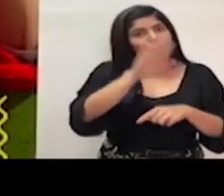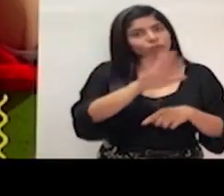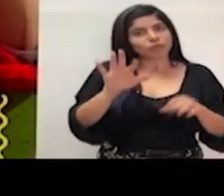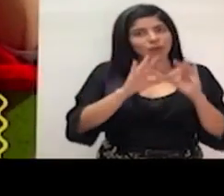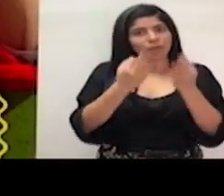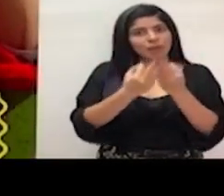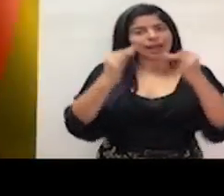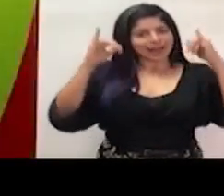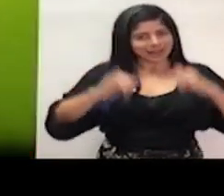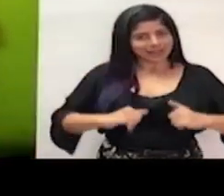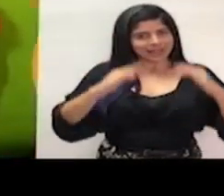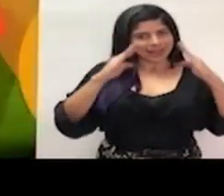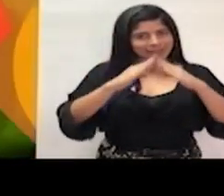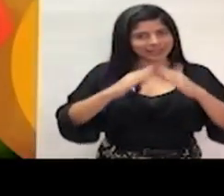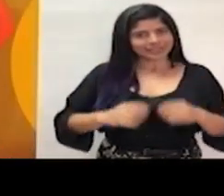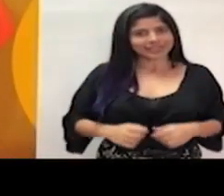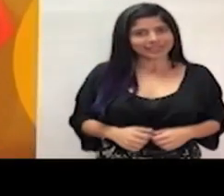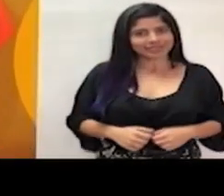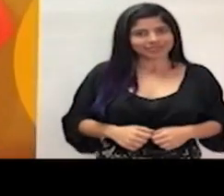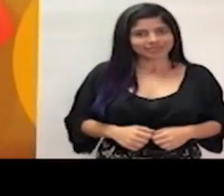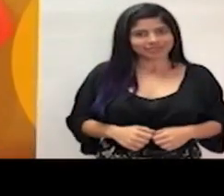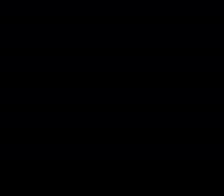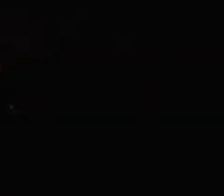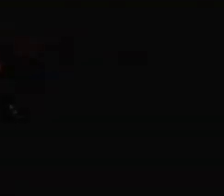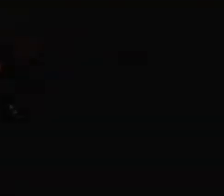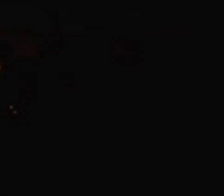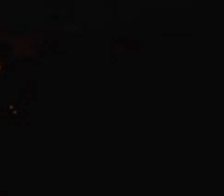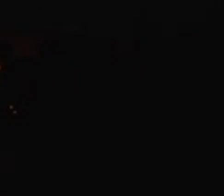seres queridos. Quédate en casa.